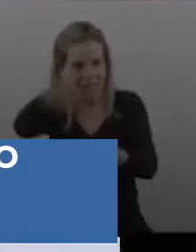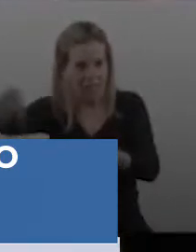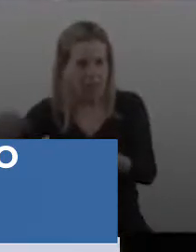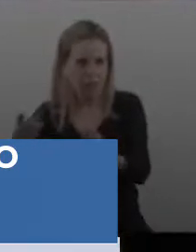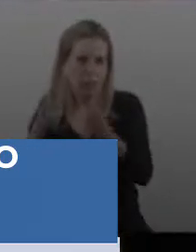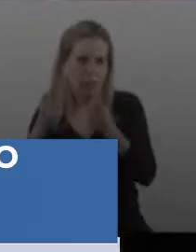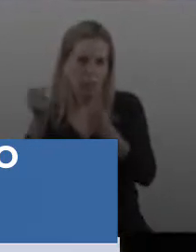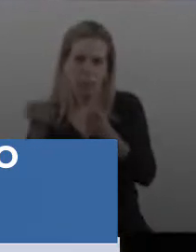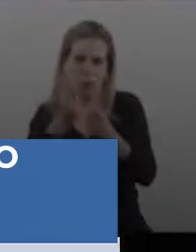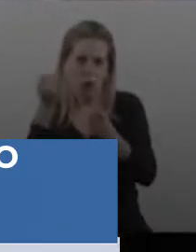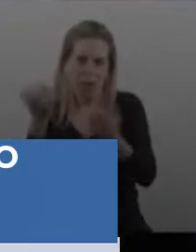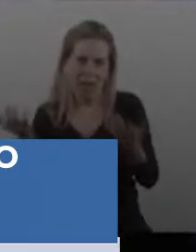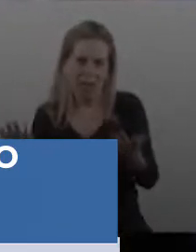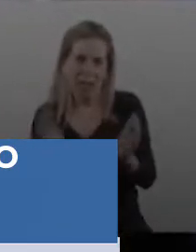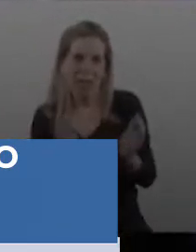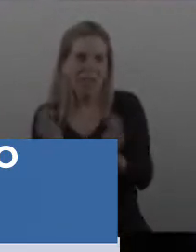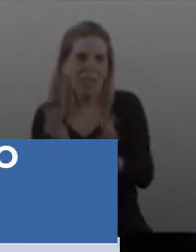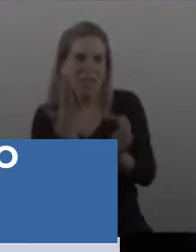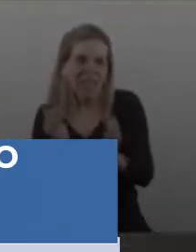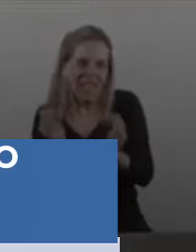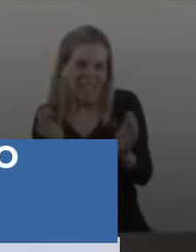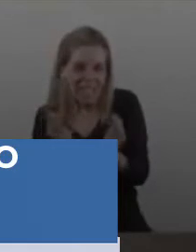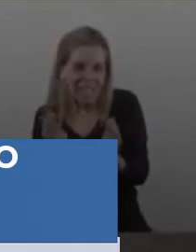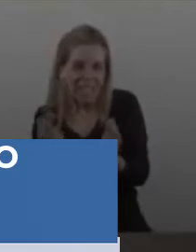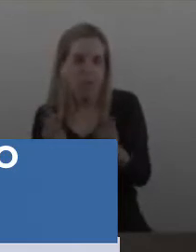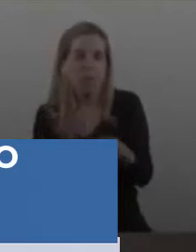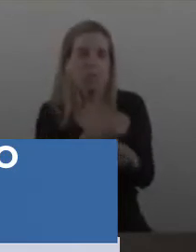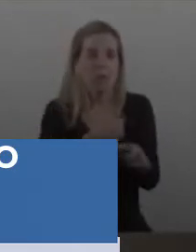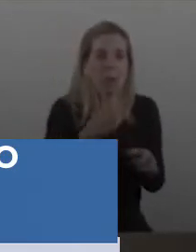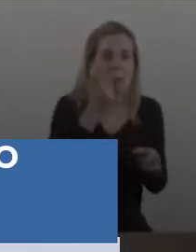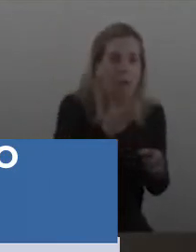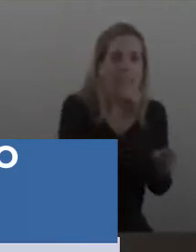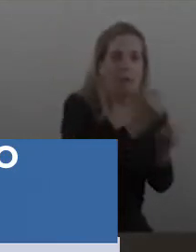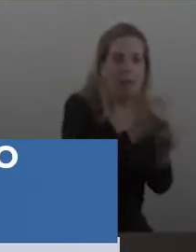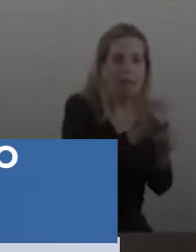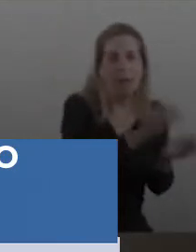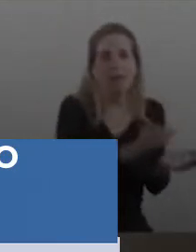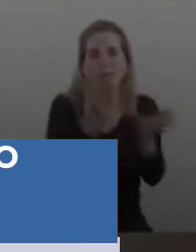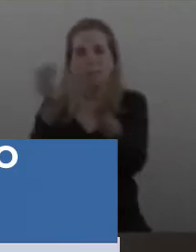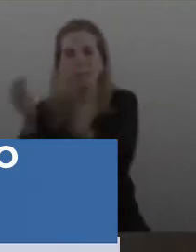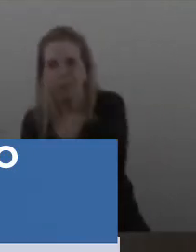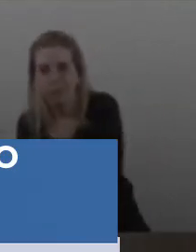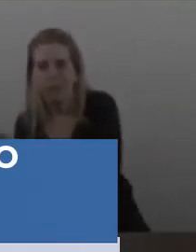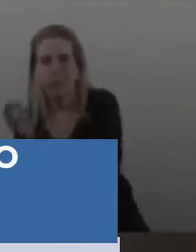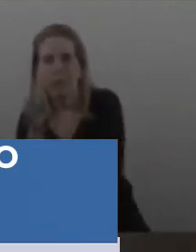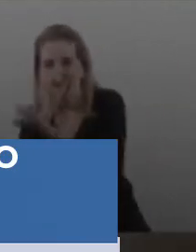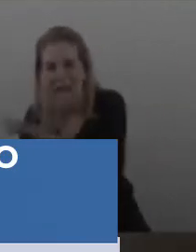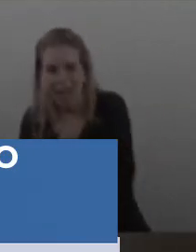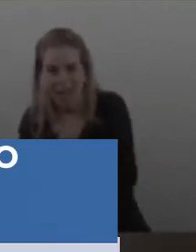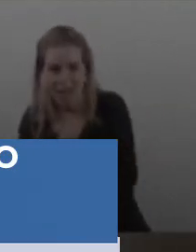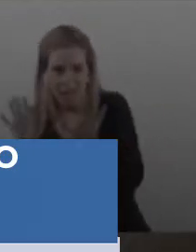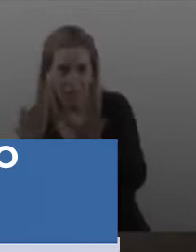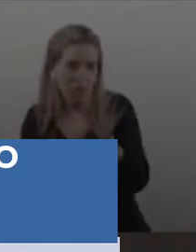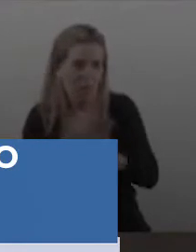Para que los bebés recién nacidos tengan un lugar donde sus padres pueden confiar donde dejarlos mientras